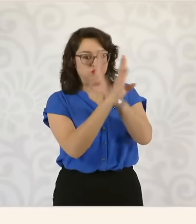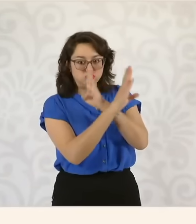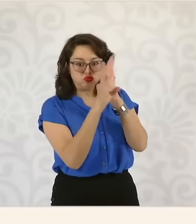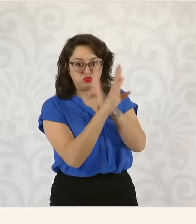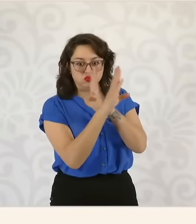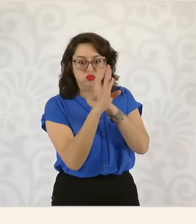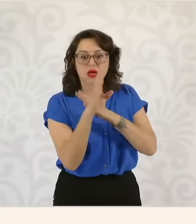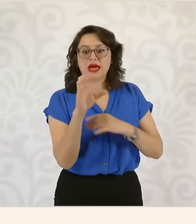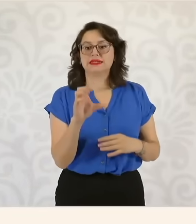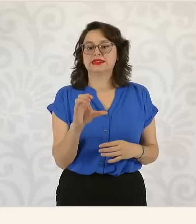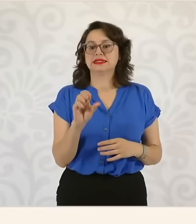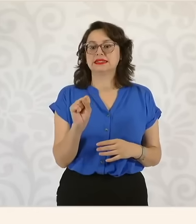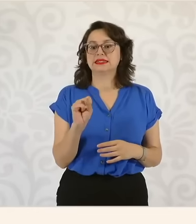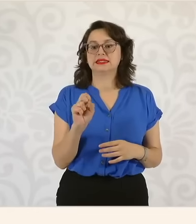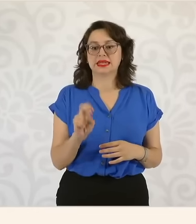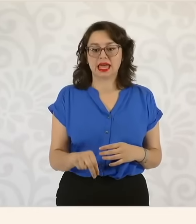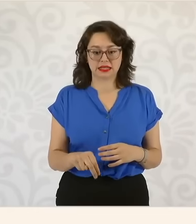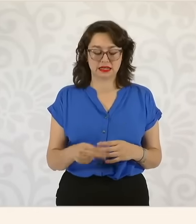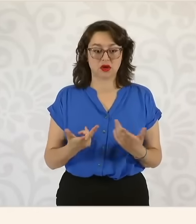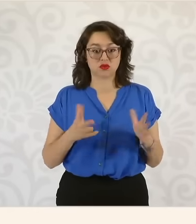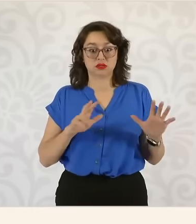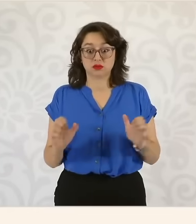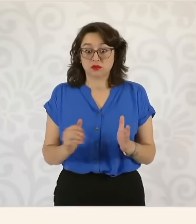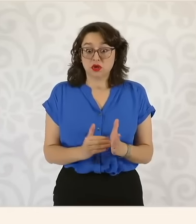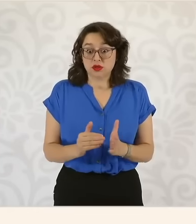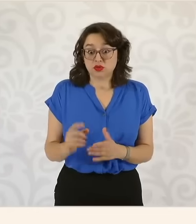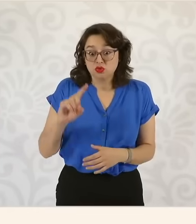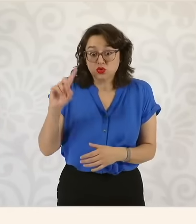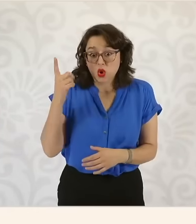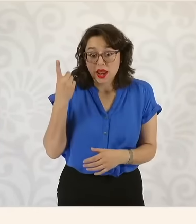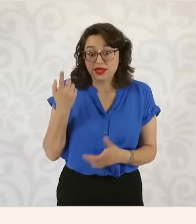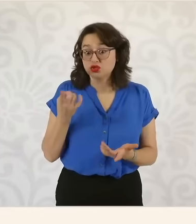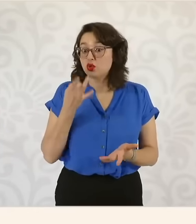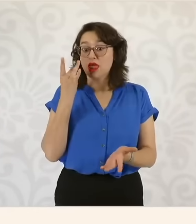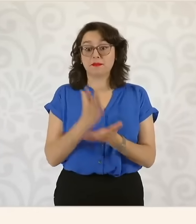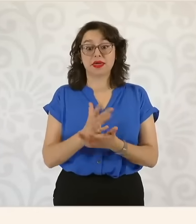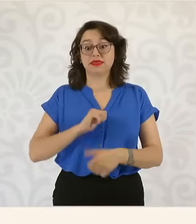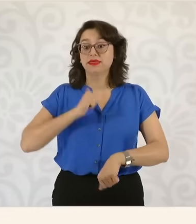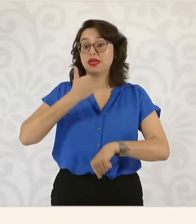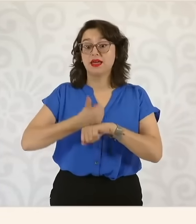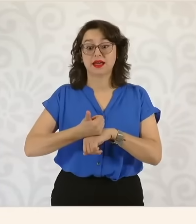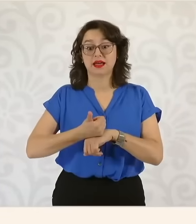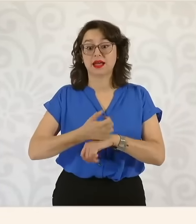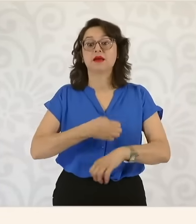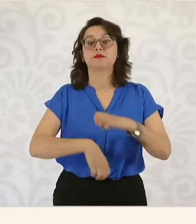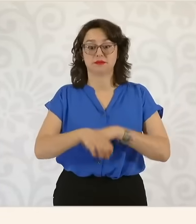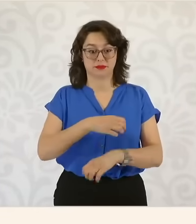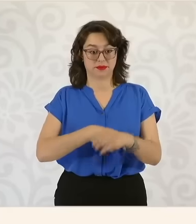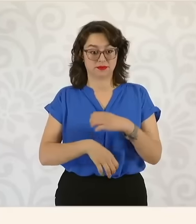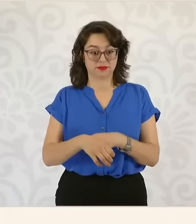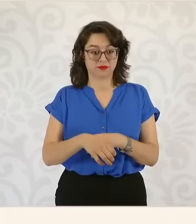ascendieron a $208 millones. Para eso la hicieron. se llama igual que Numbab